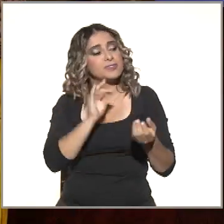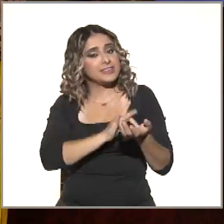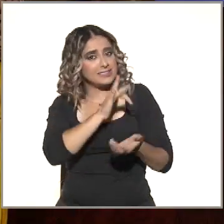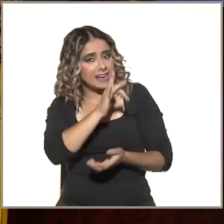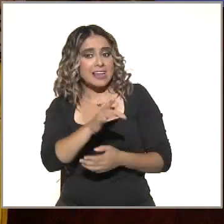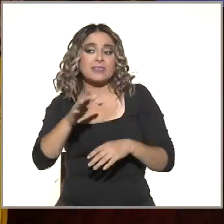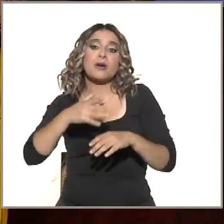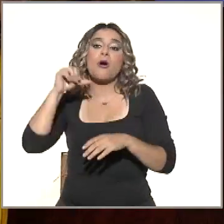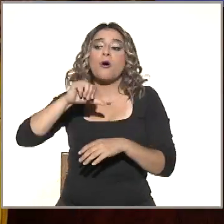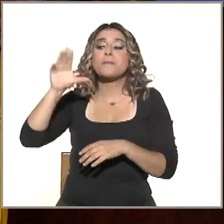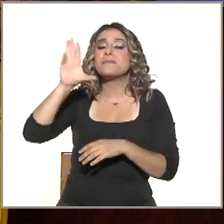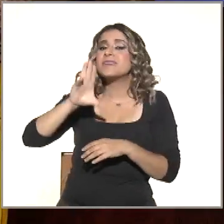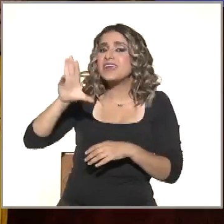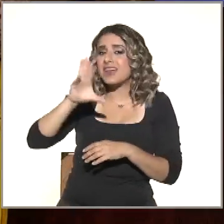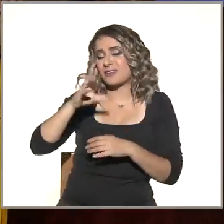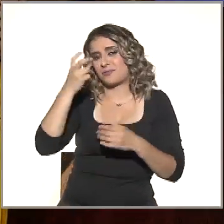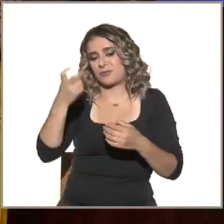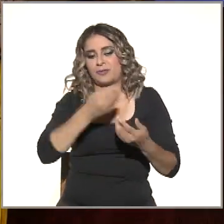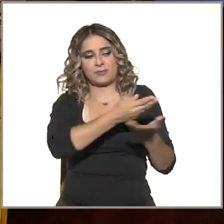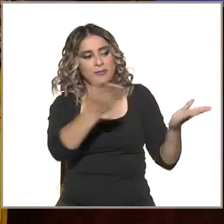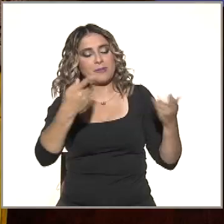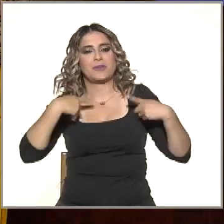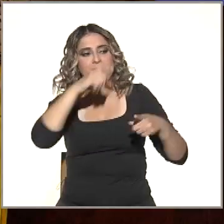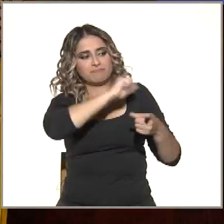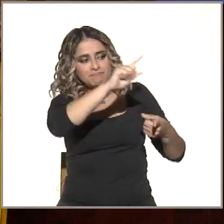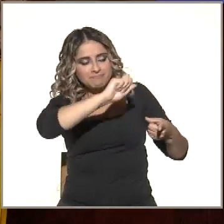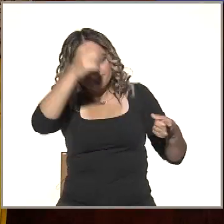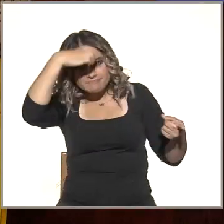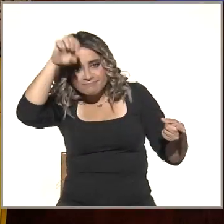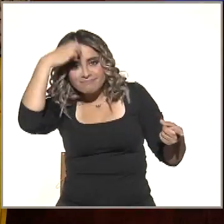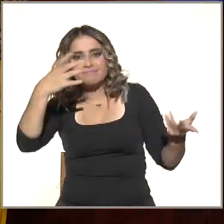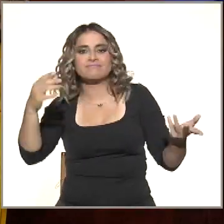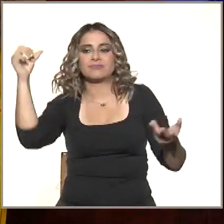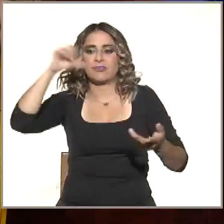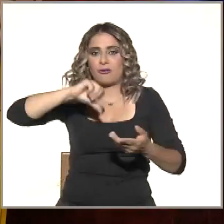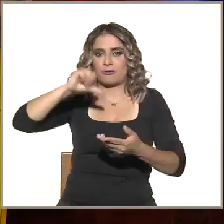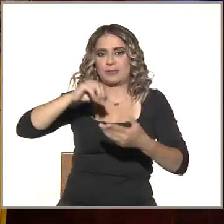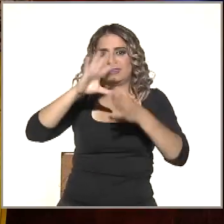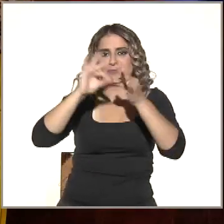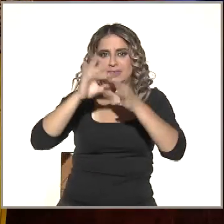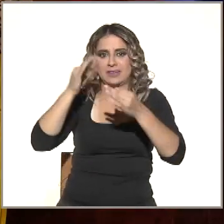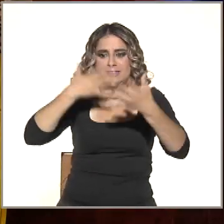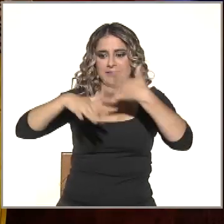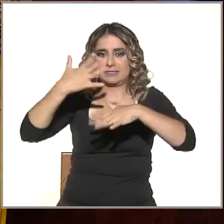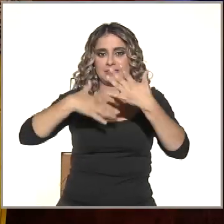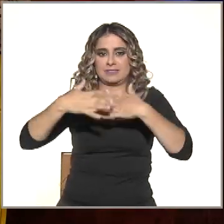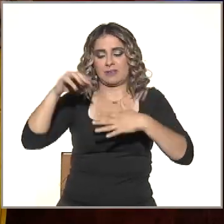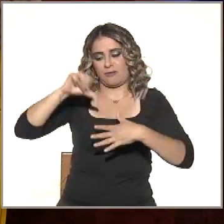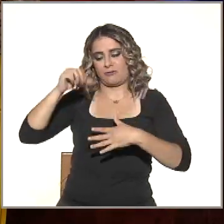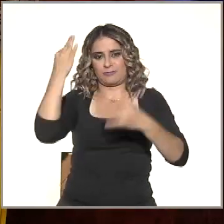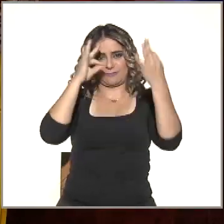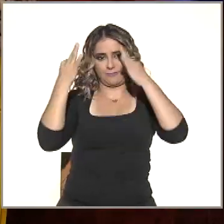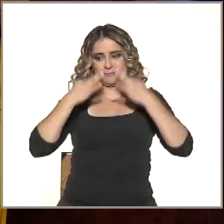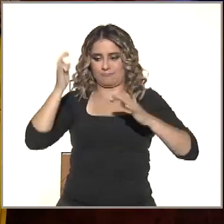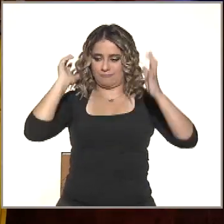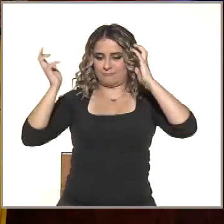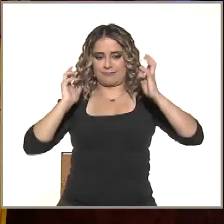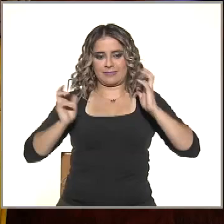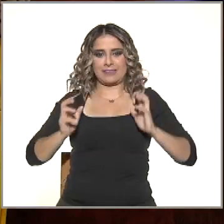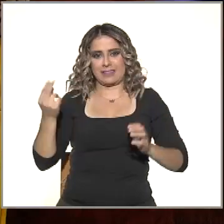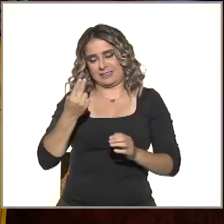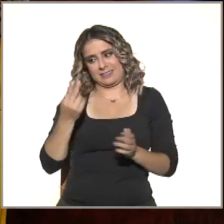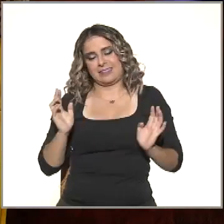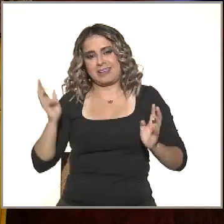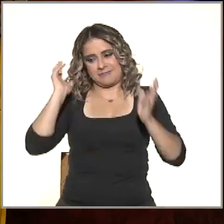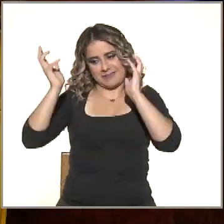porque es miércoles, estamos con especialistas de lujo y vamos a hablar de palabras, así que teníamos que venir arregladas el día de hoy, bañadas